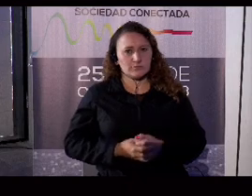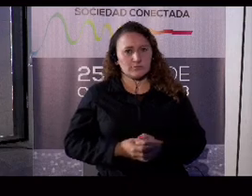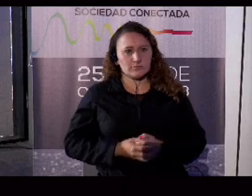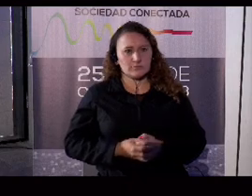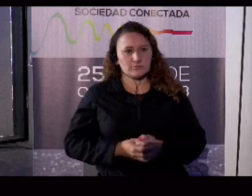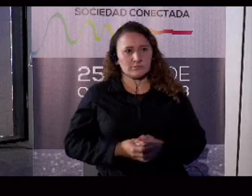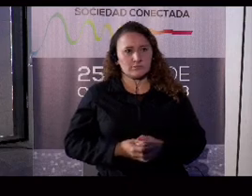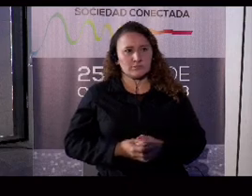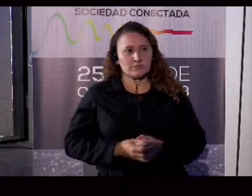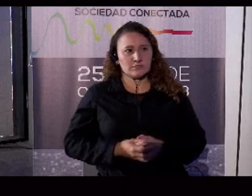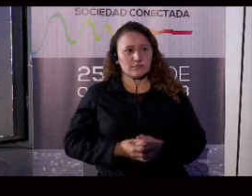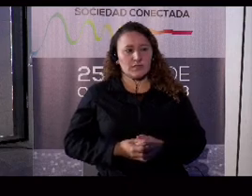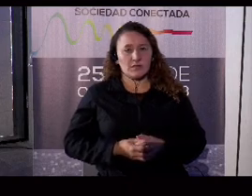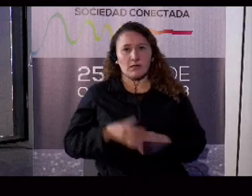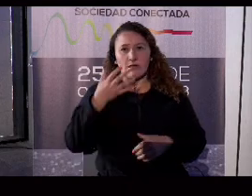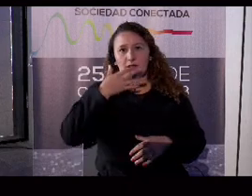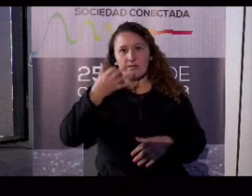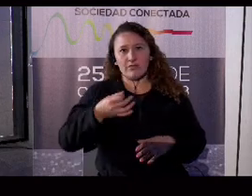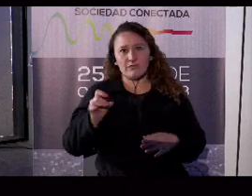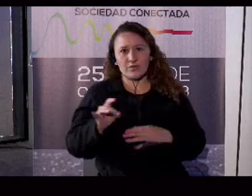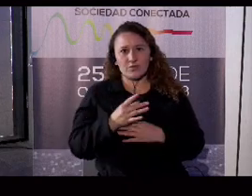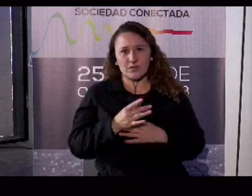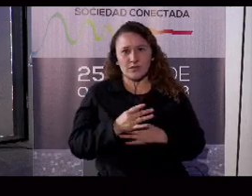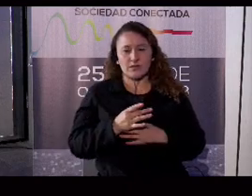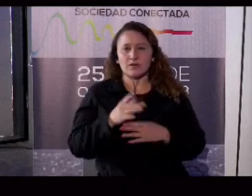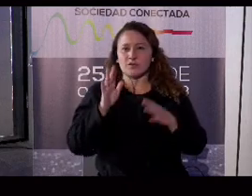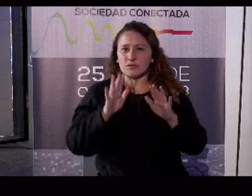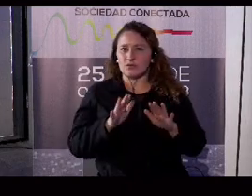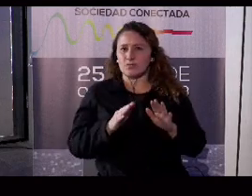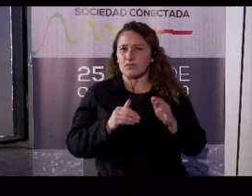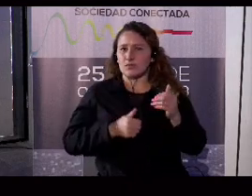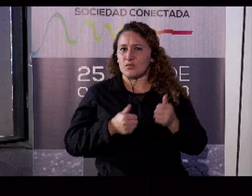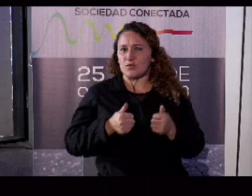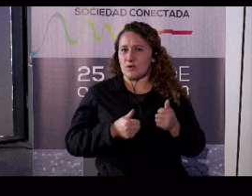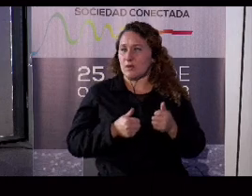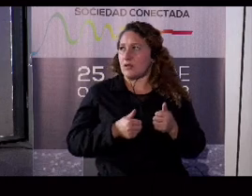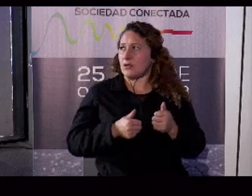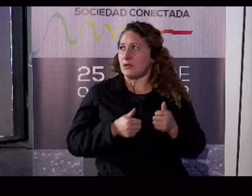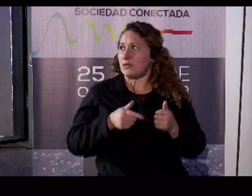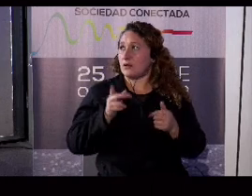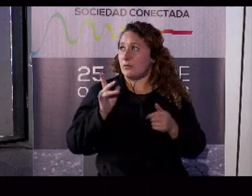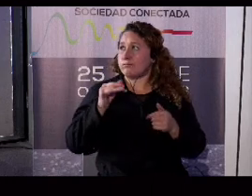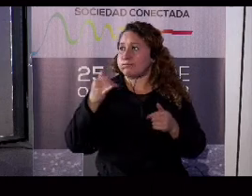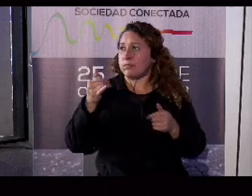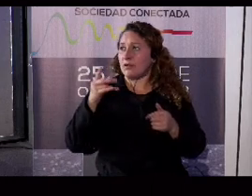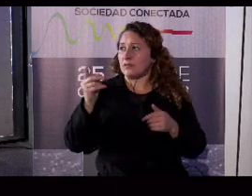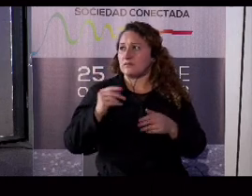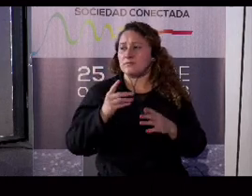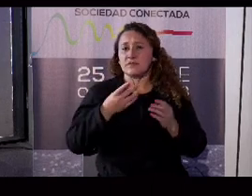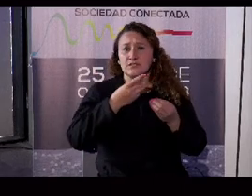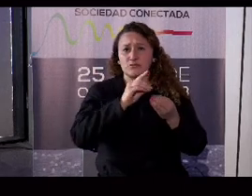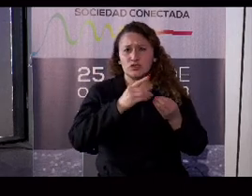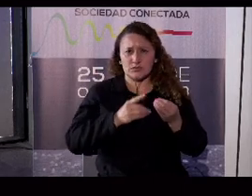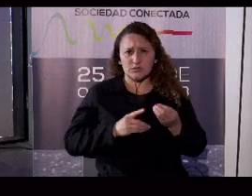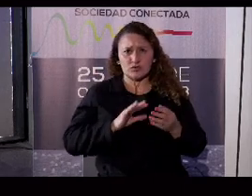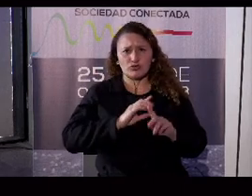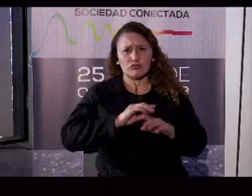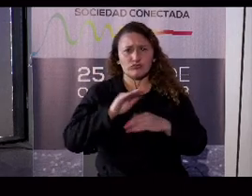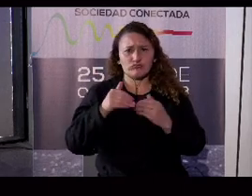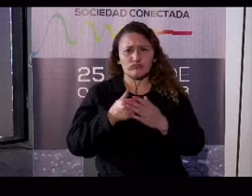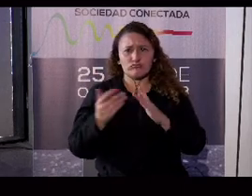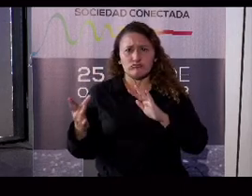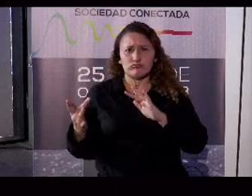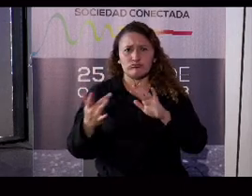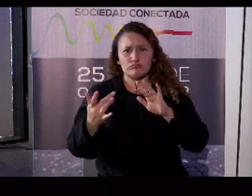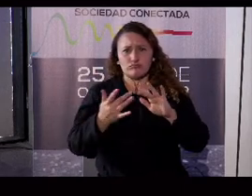es realidad virtual pero es Cloud vr y Cloud ar actualmente la mayoría de dispositivos que hay en el mercado se conectan